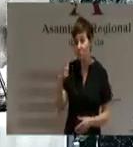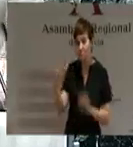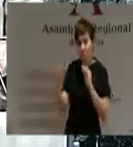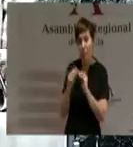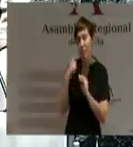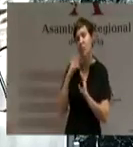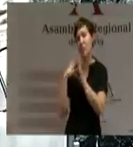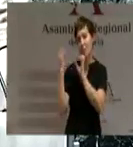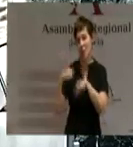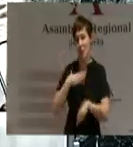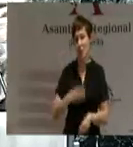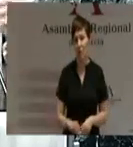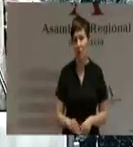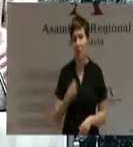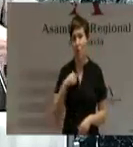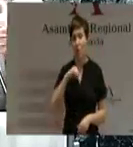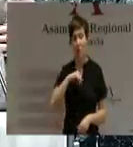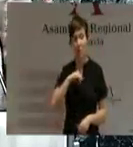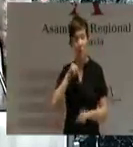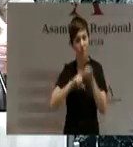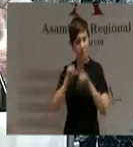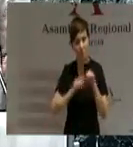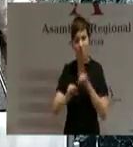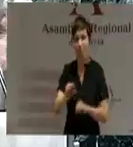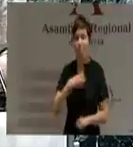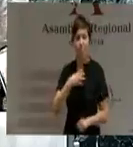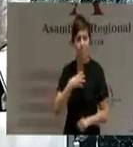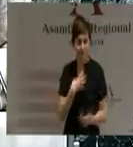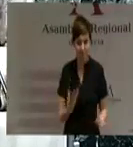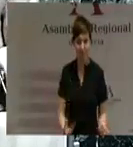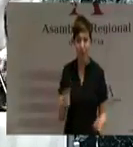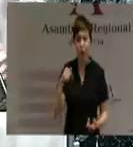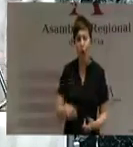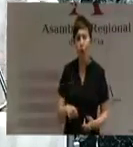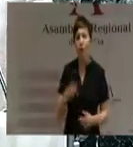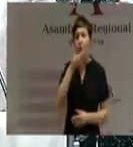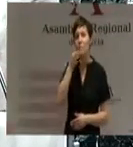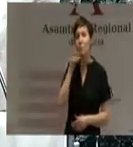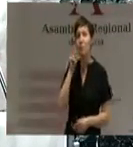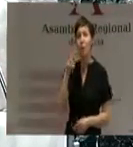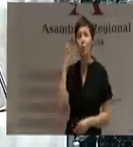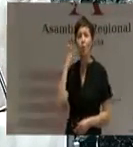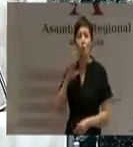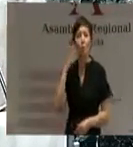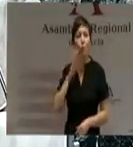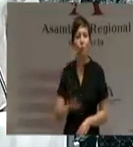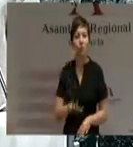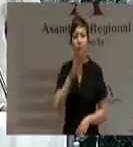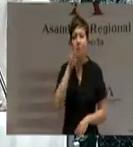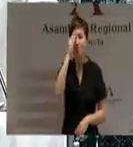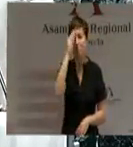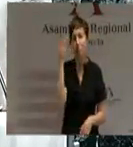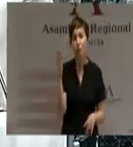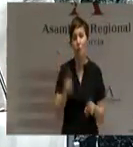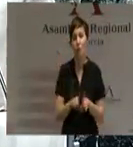podemos devolver toda la deuda. Ha hecho usted un ejercicio hoy curioso, porque venía a romper con el Gobierno anterior, de alguna manera,